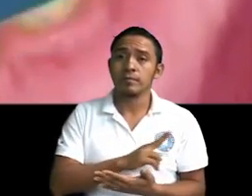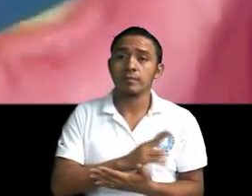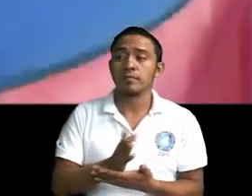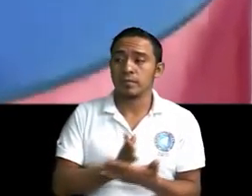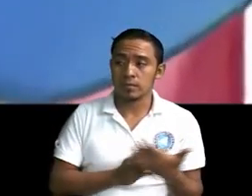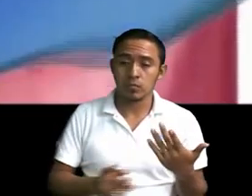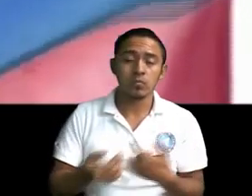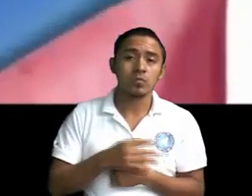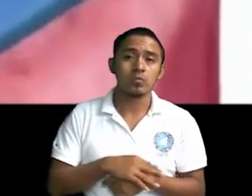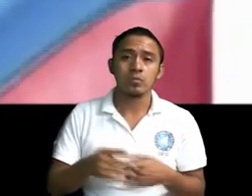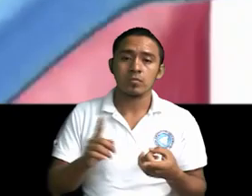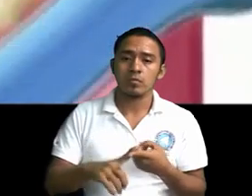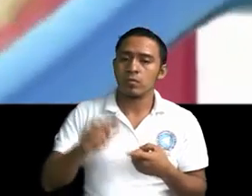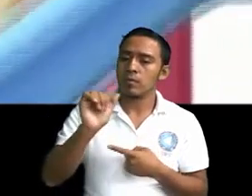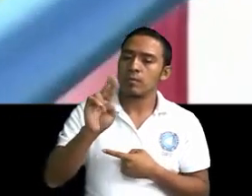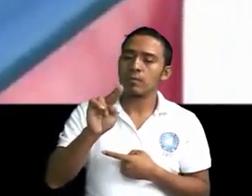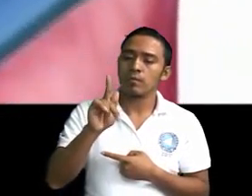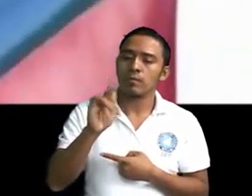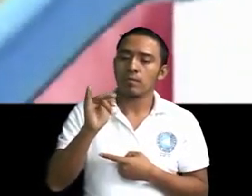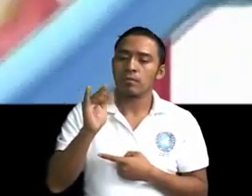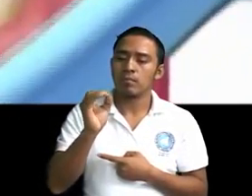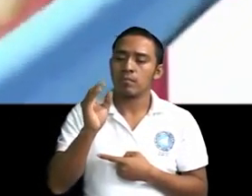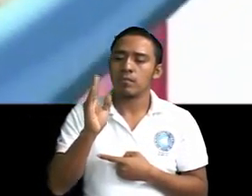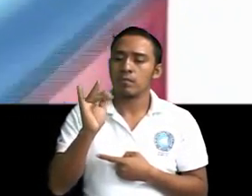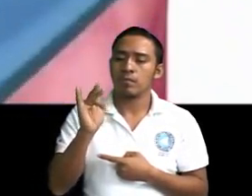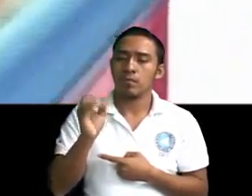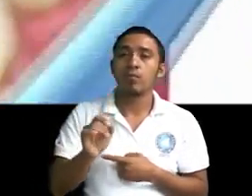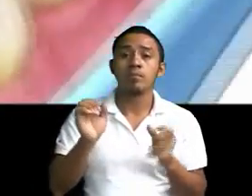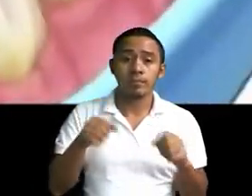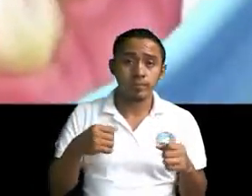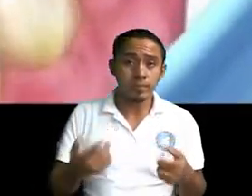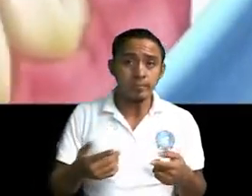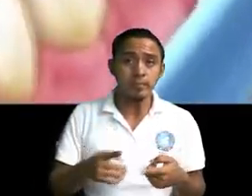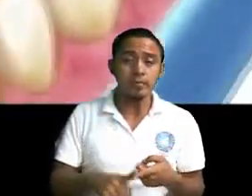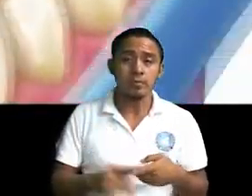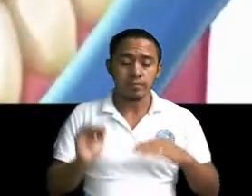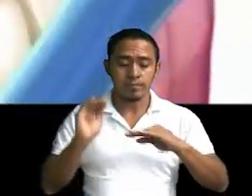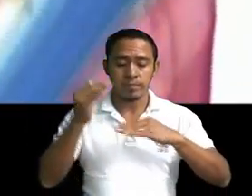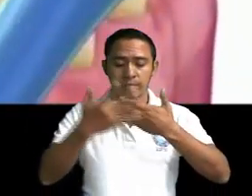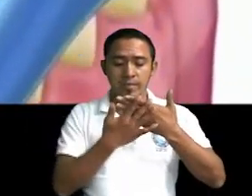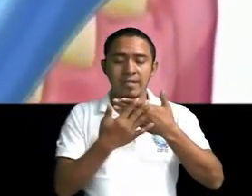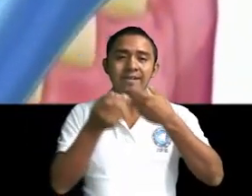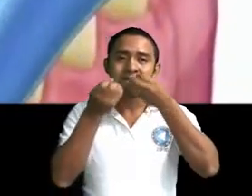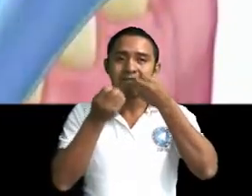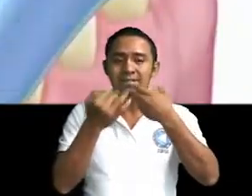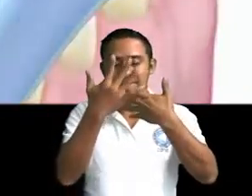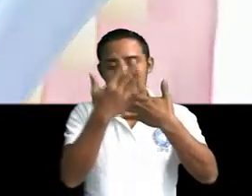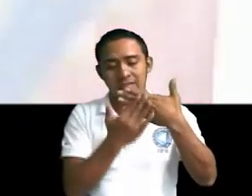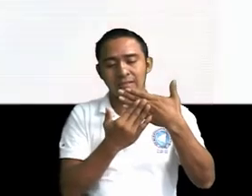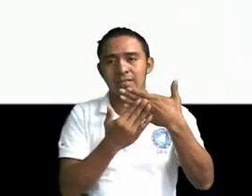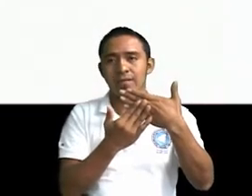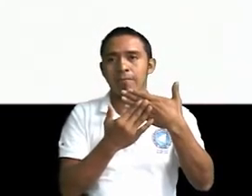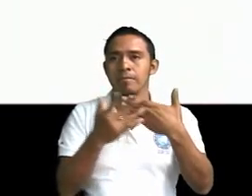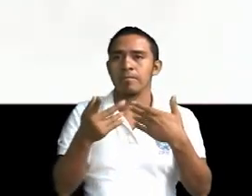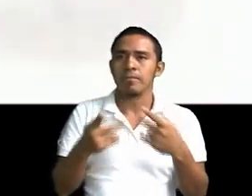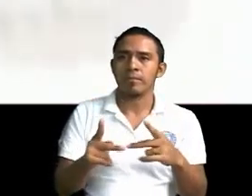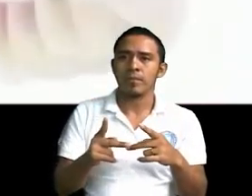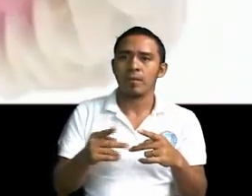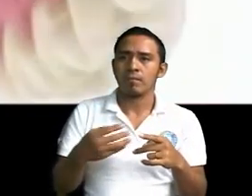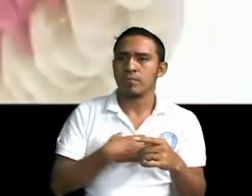algunos tipos de antibióticos pueden llegar a manchar lo que el esmalte dentario el esmalte pero es una cuestión meramente